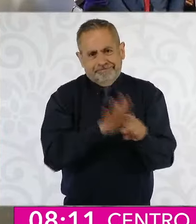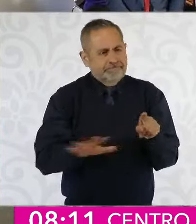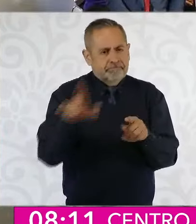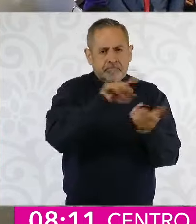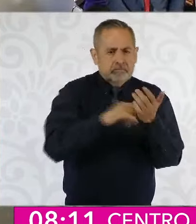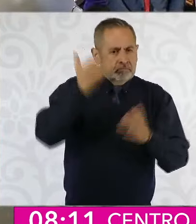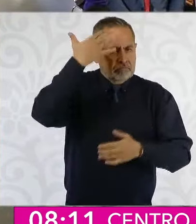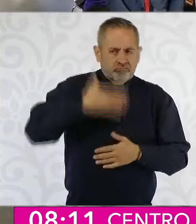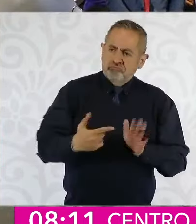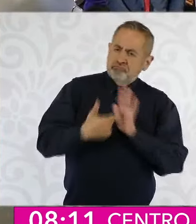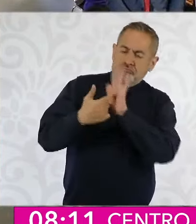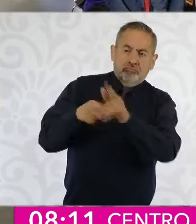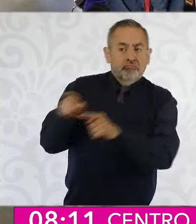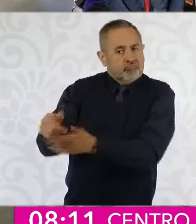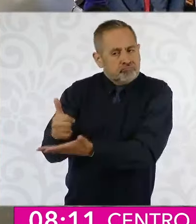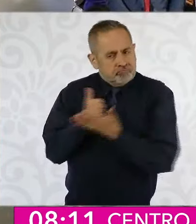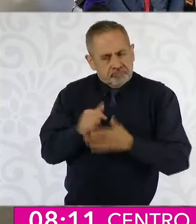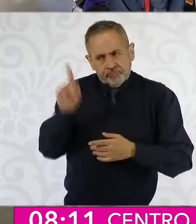más industria nacional.